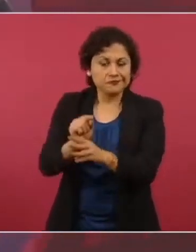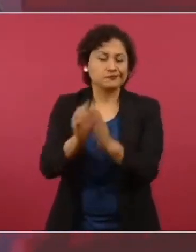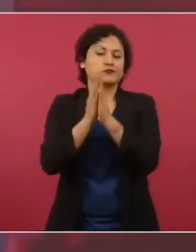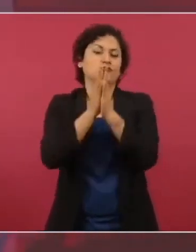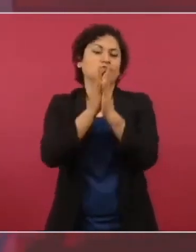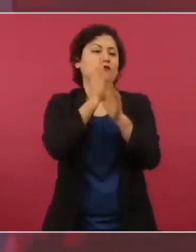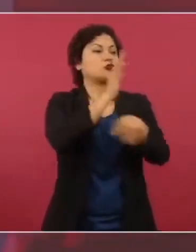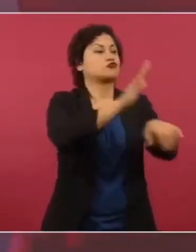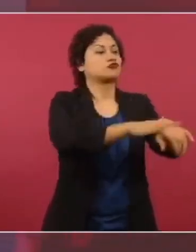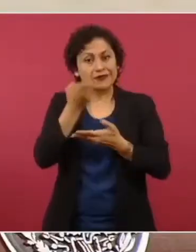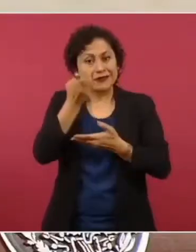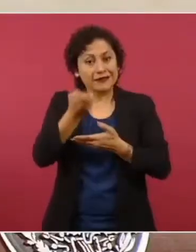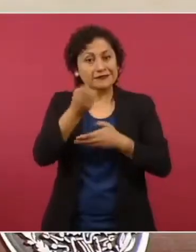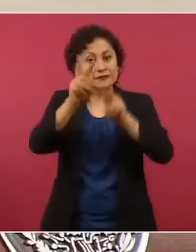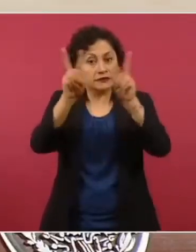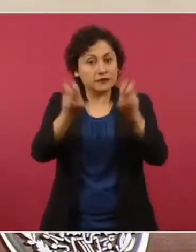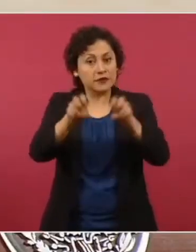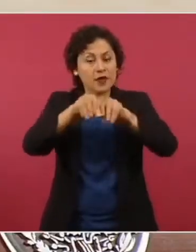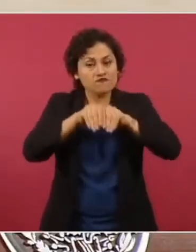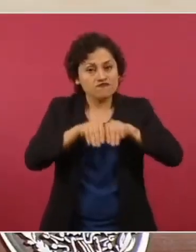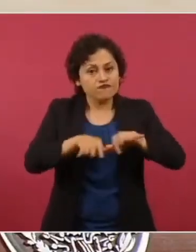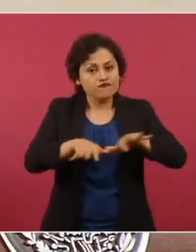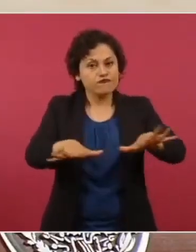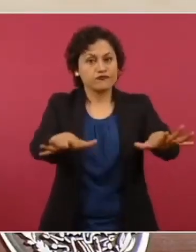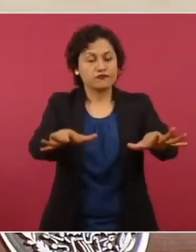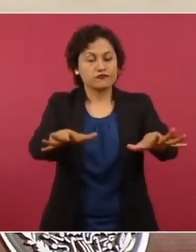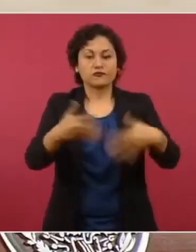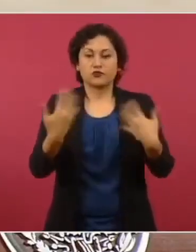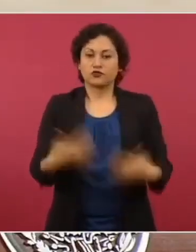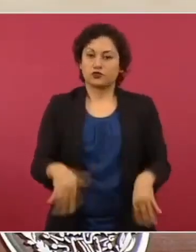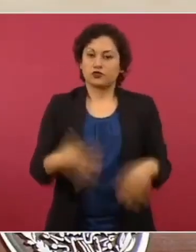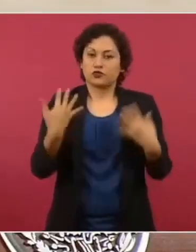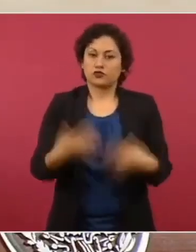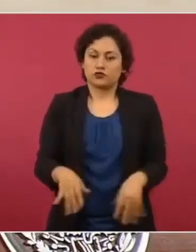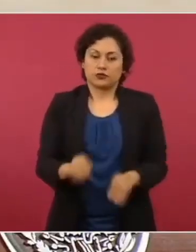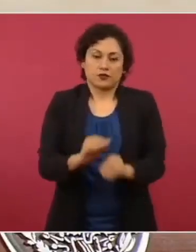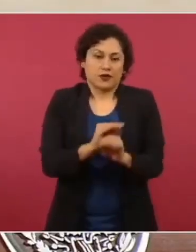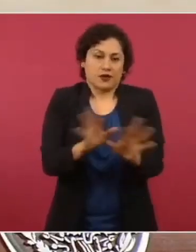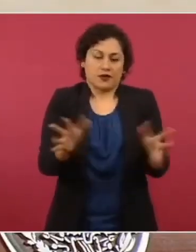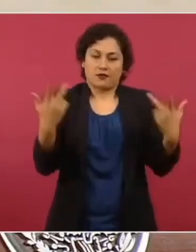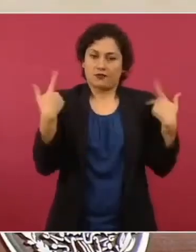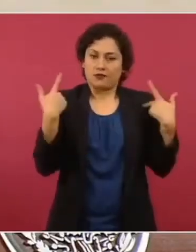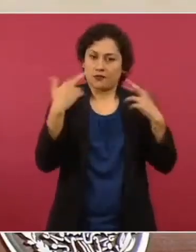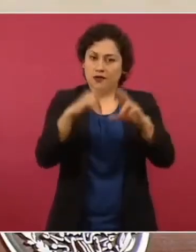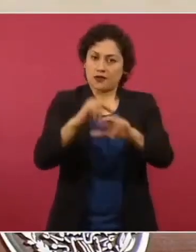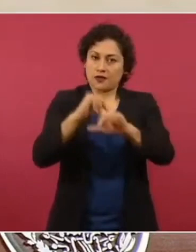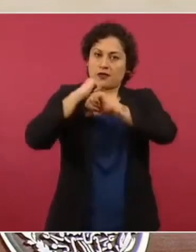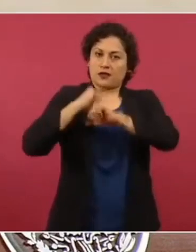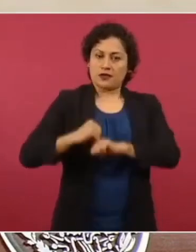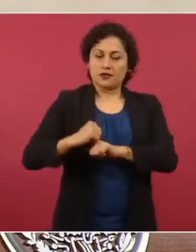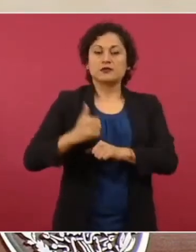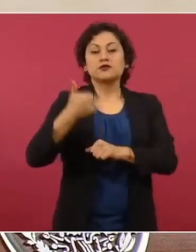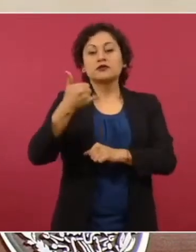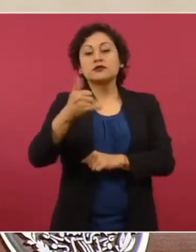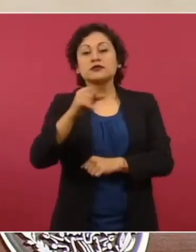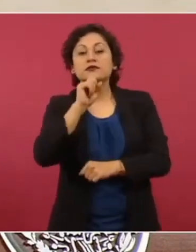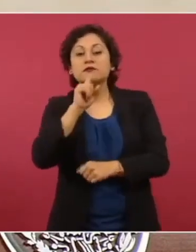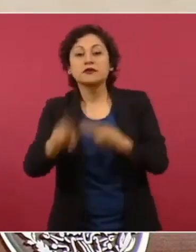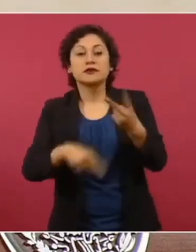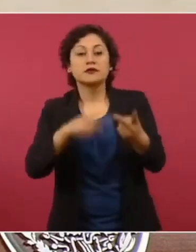esta campaña. Desde luego, son los maestros y también padres de